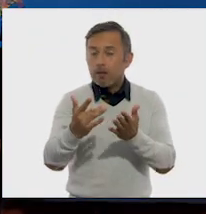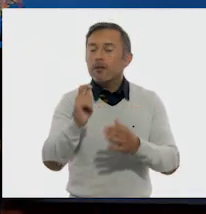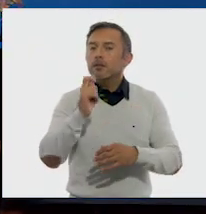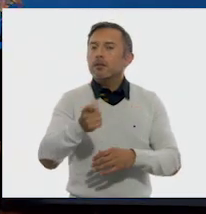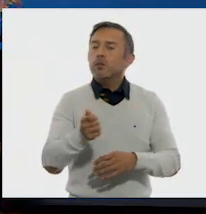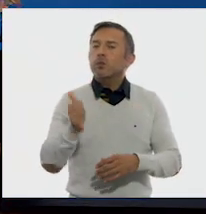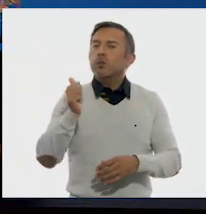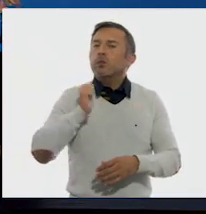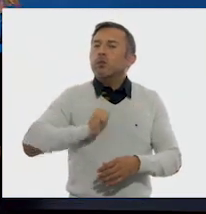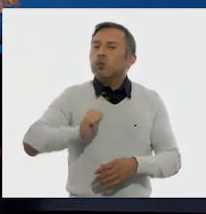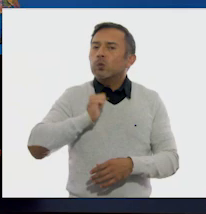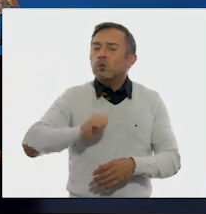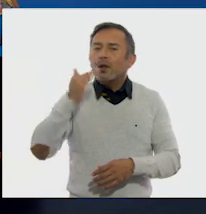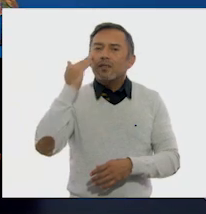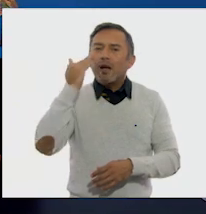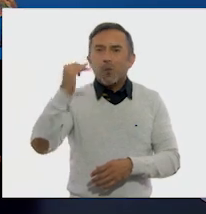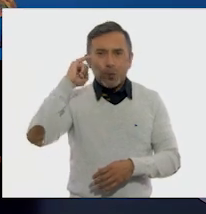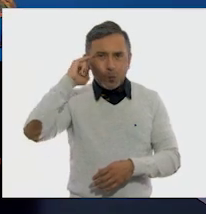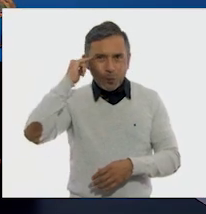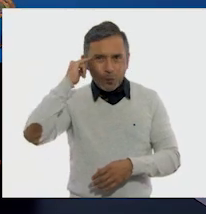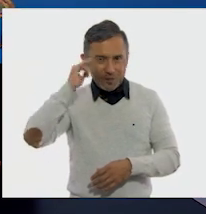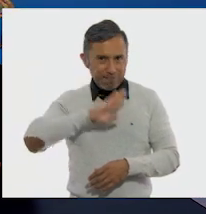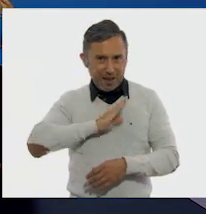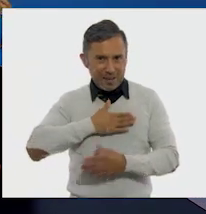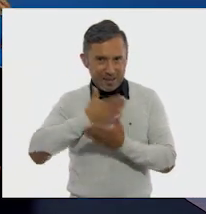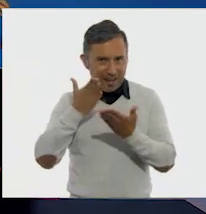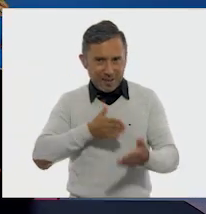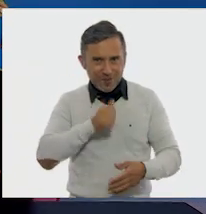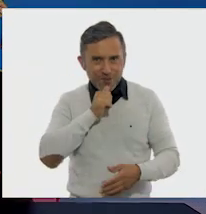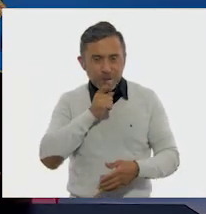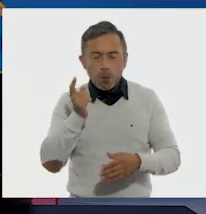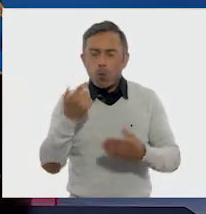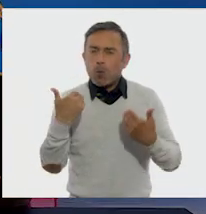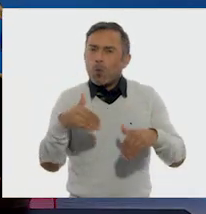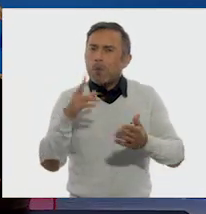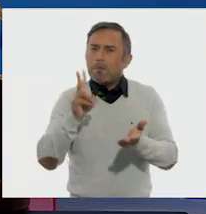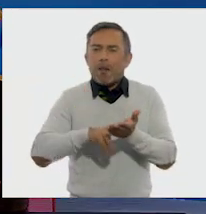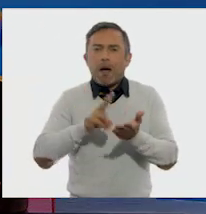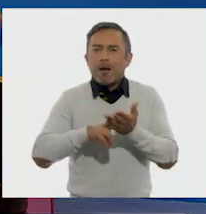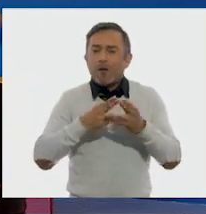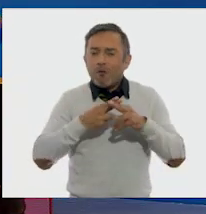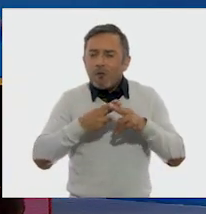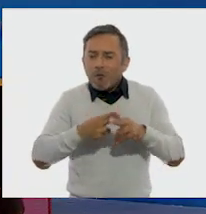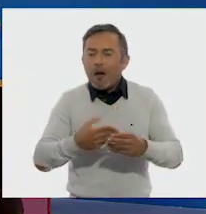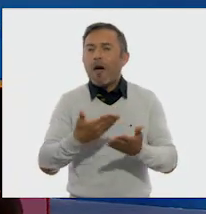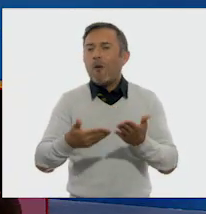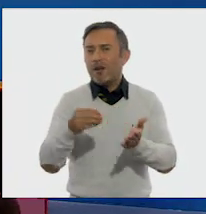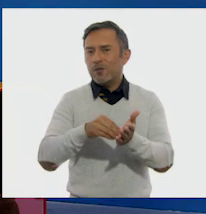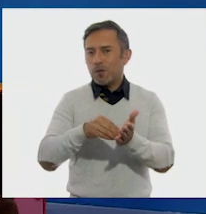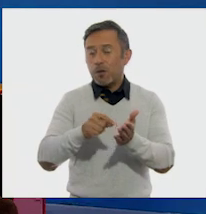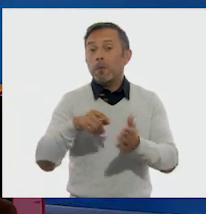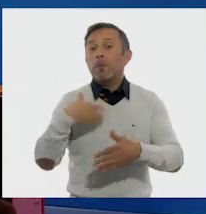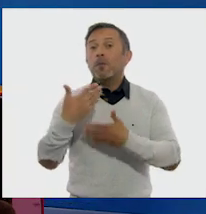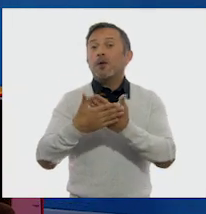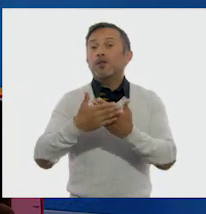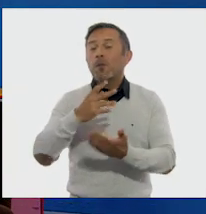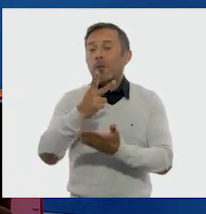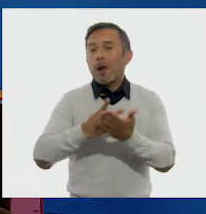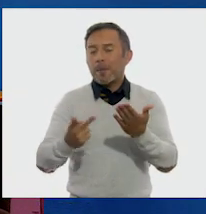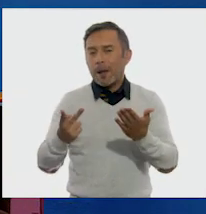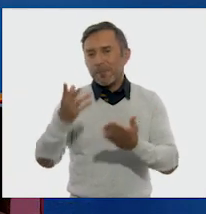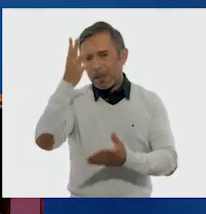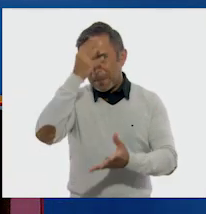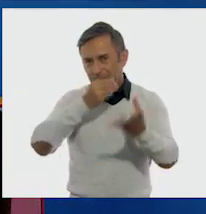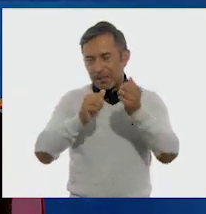época prehispánica y que se mantiene hasta nuestros días. Esperamos verlos pronto en otra emisión de Aprendiendo a Amar